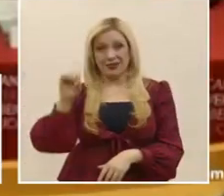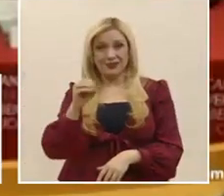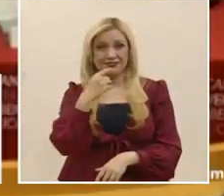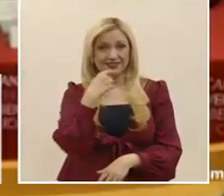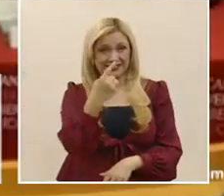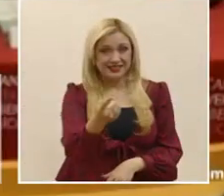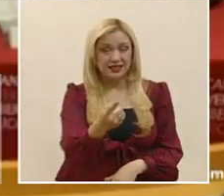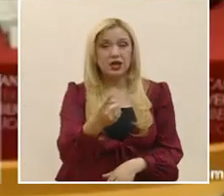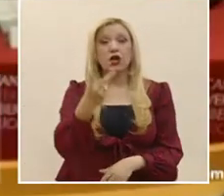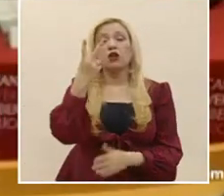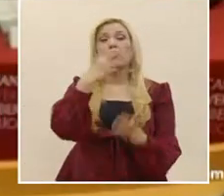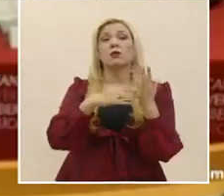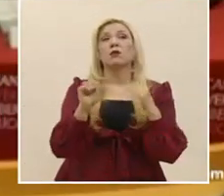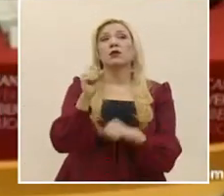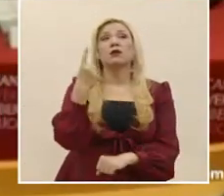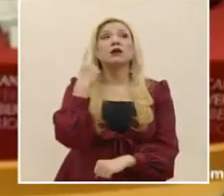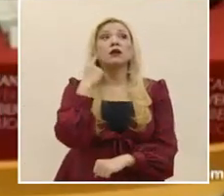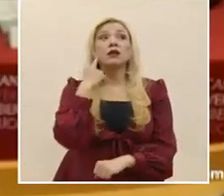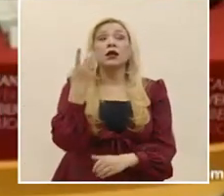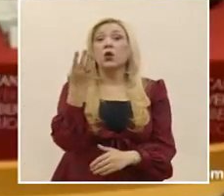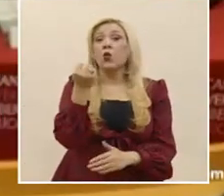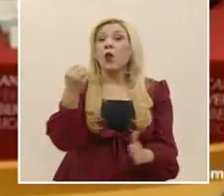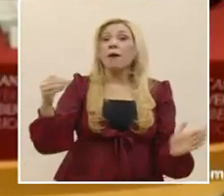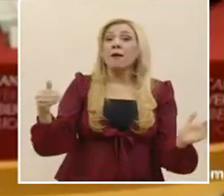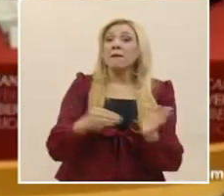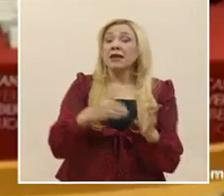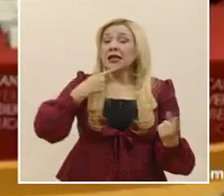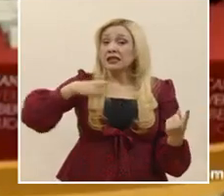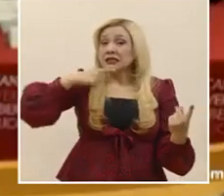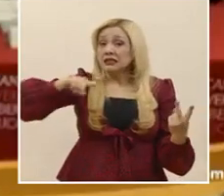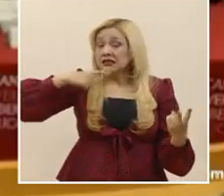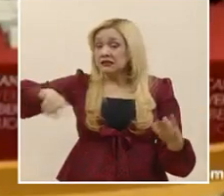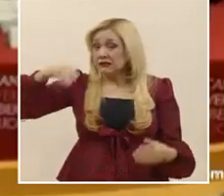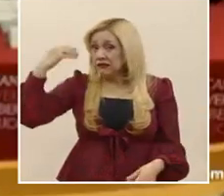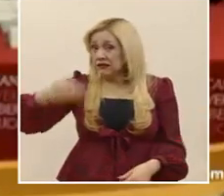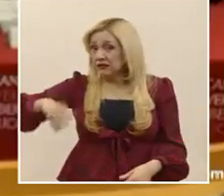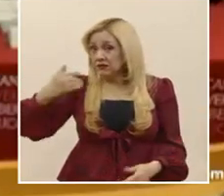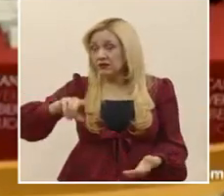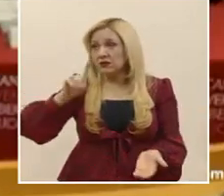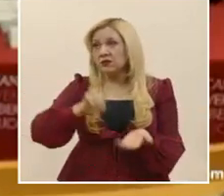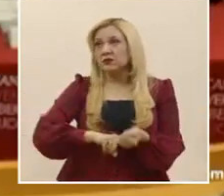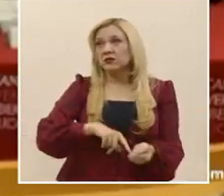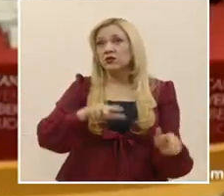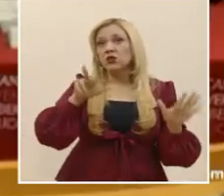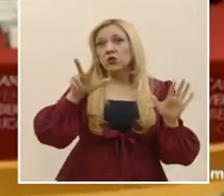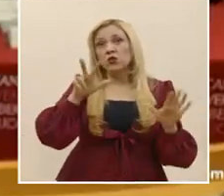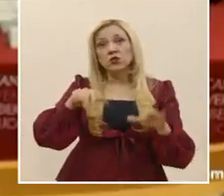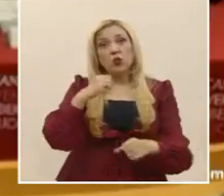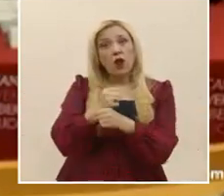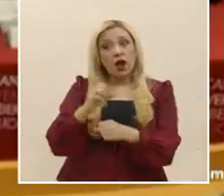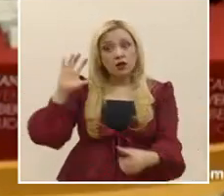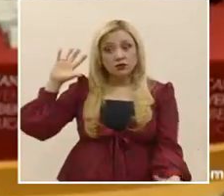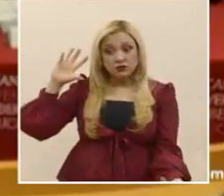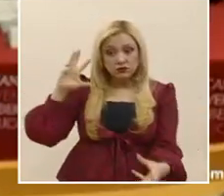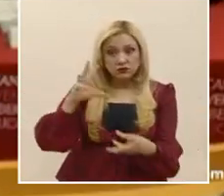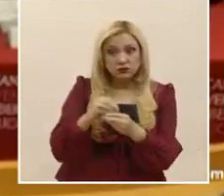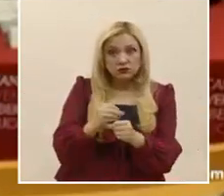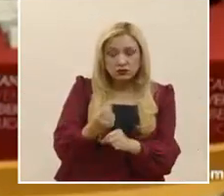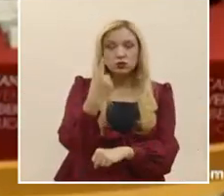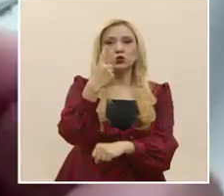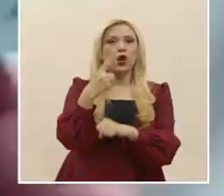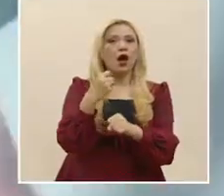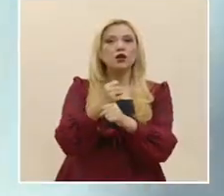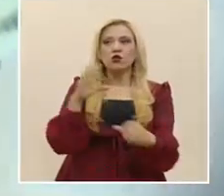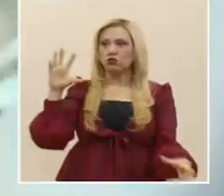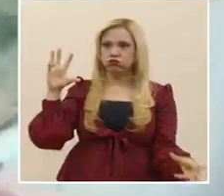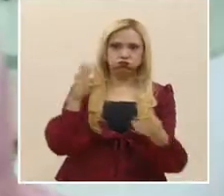decía, en 2021 cerramos casi 9,000 asuntos, lo que equivaldría aproximadamente a 18 años de trabajo de un juzgado